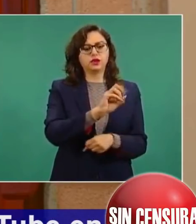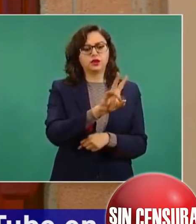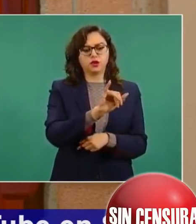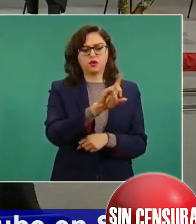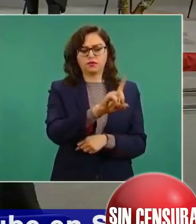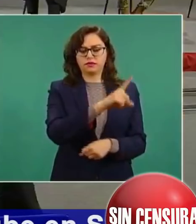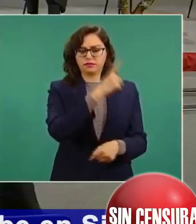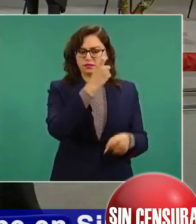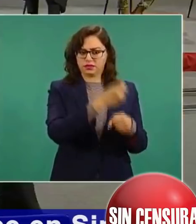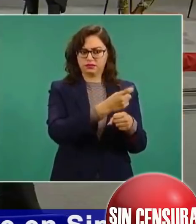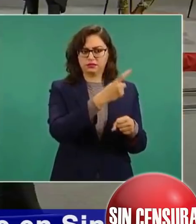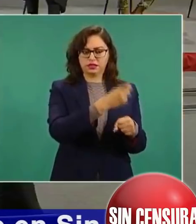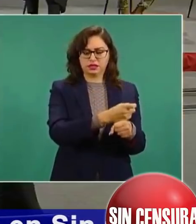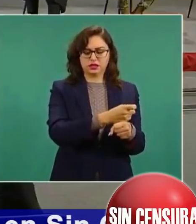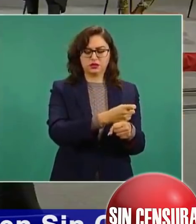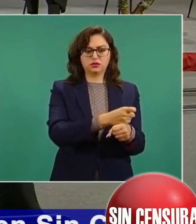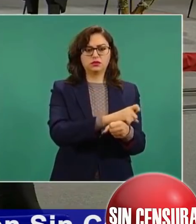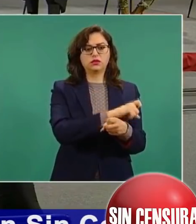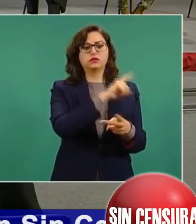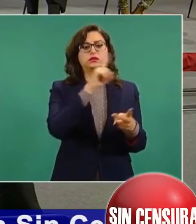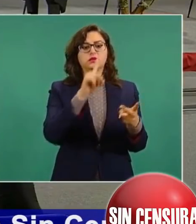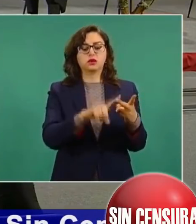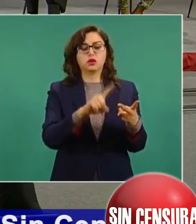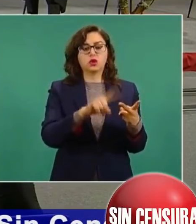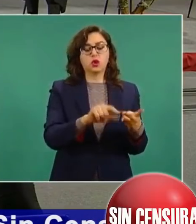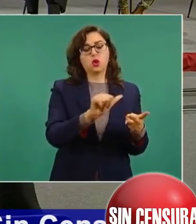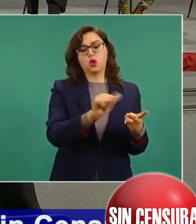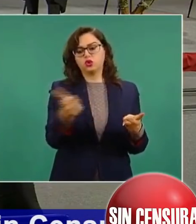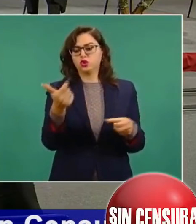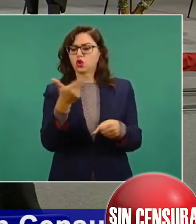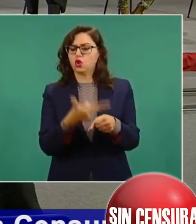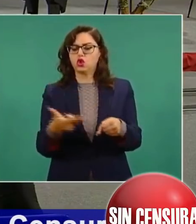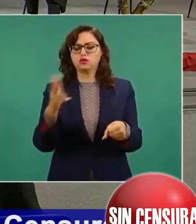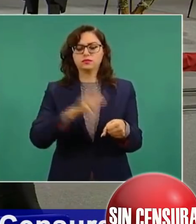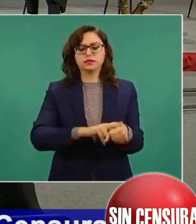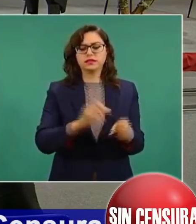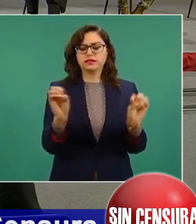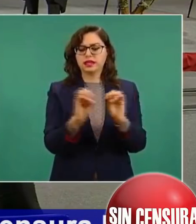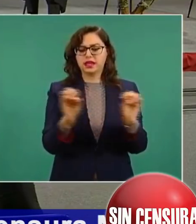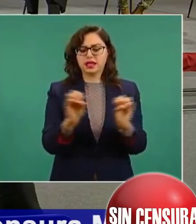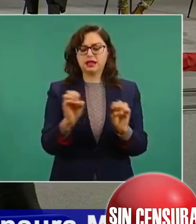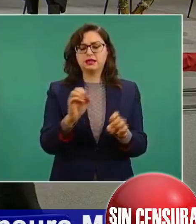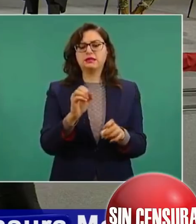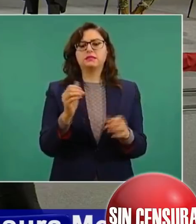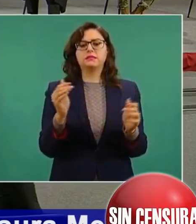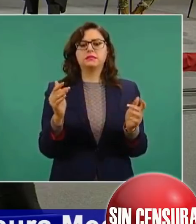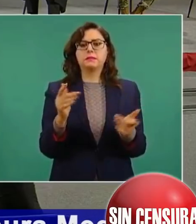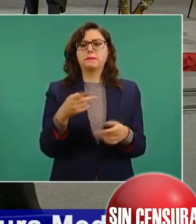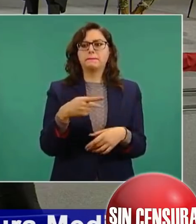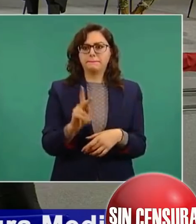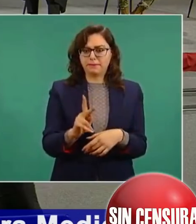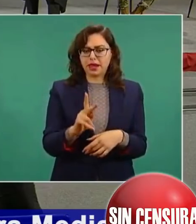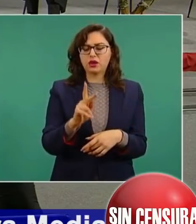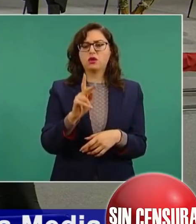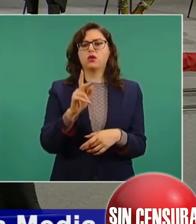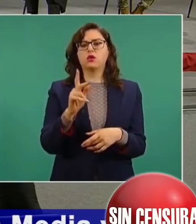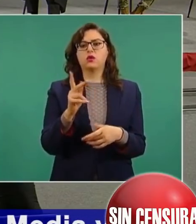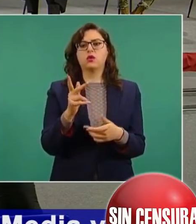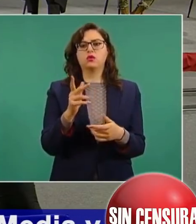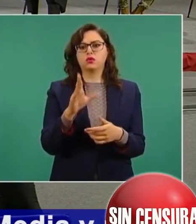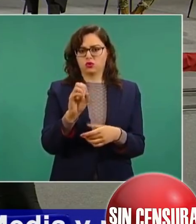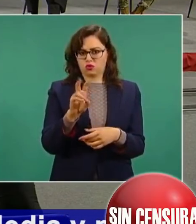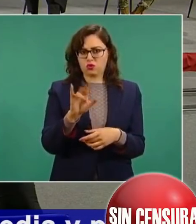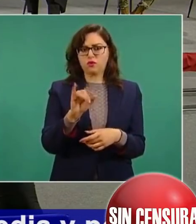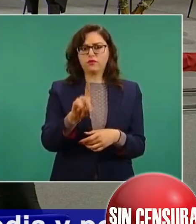COVID, también las unidades que no son hospitales, pero también están atendiendo activamente casos de